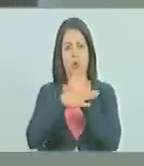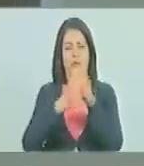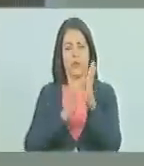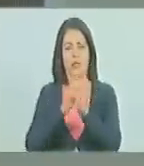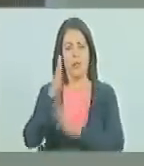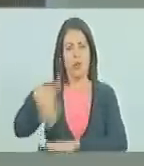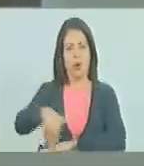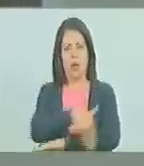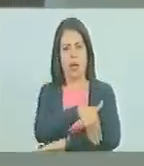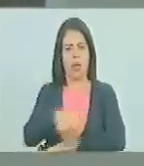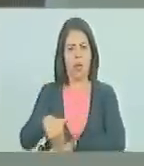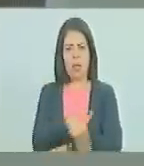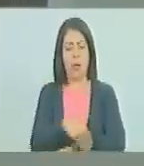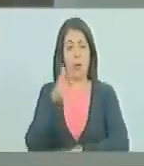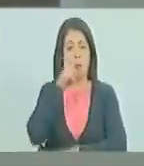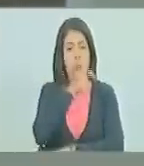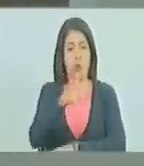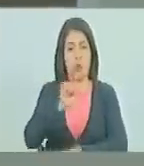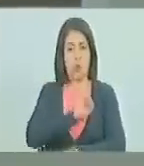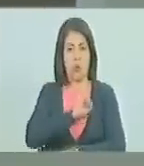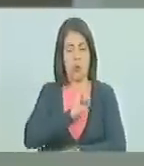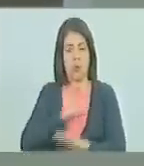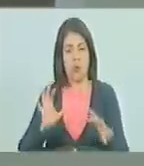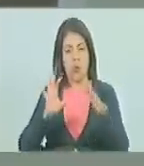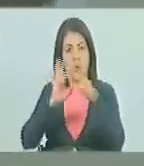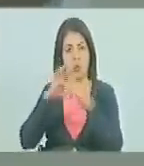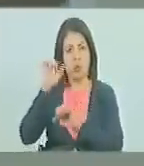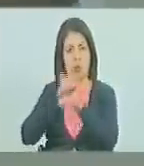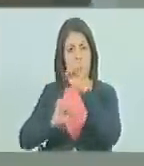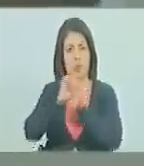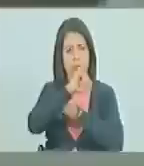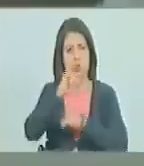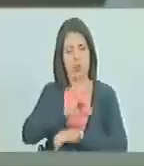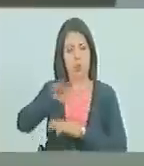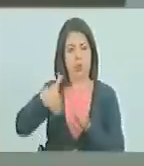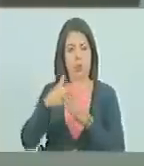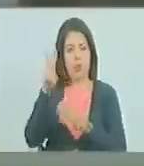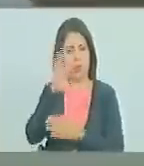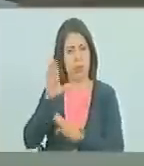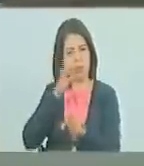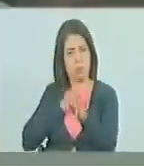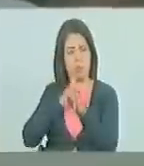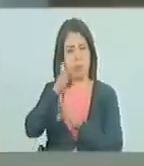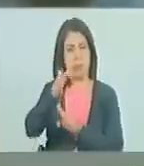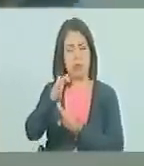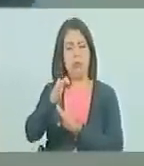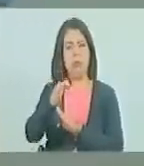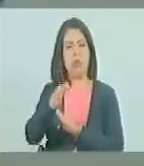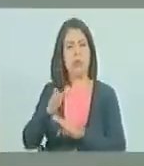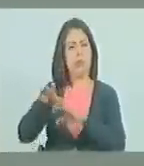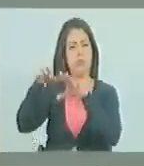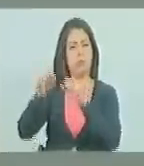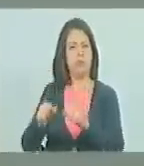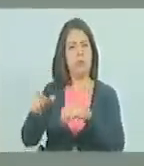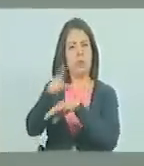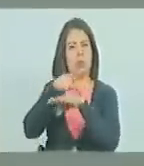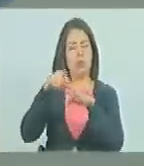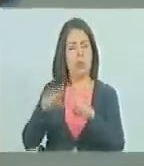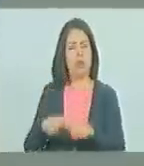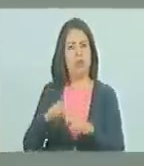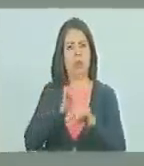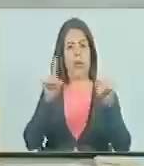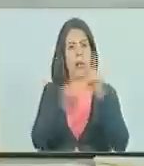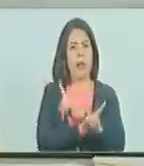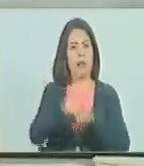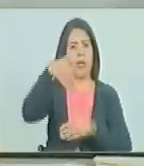calle, el pueblo no tiene miedo, estamos unidos y movilizados para defender al sur y a toda Venezuela en la ruta trazada. Cese de usurpación, gobierno de transición